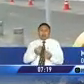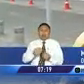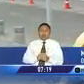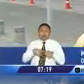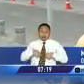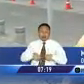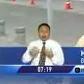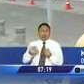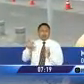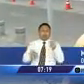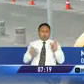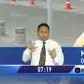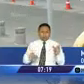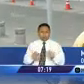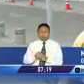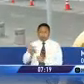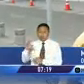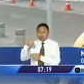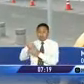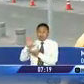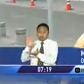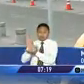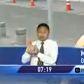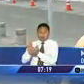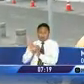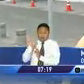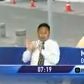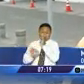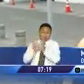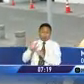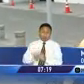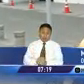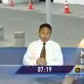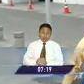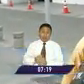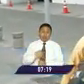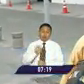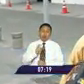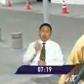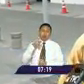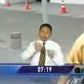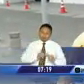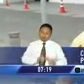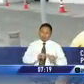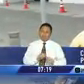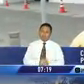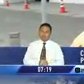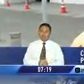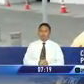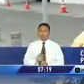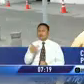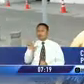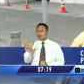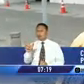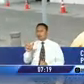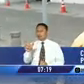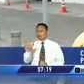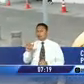muchas personas que están en el IES, full contagios, entonces yo creo que sí se debería. ¿Y el carnet certifica que usted está